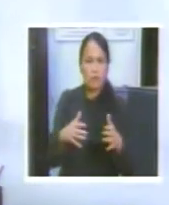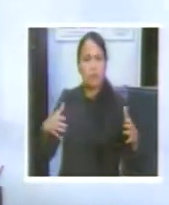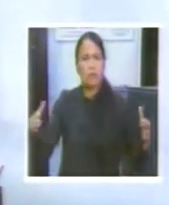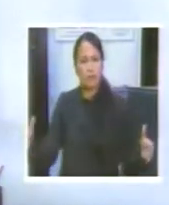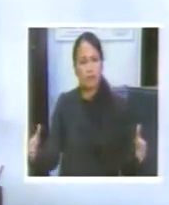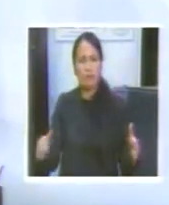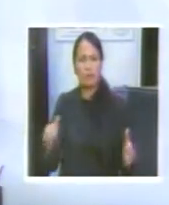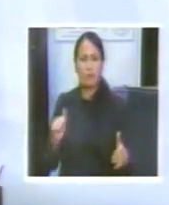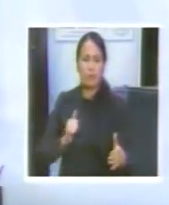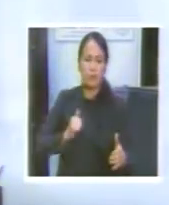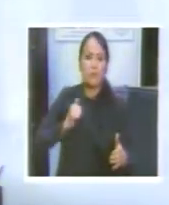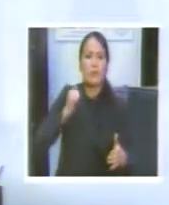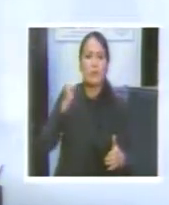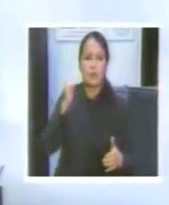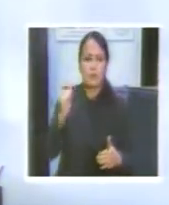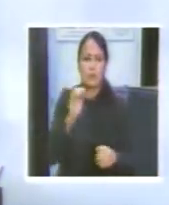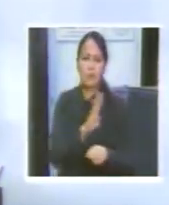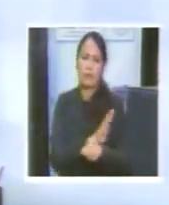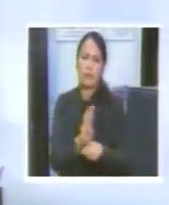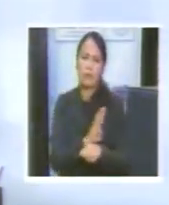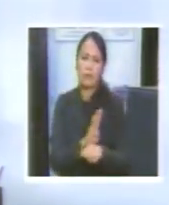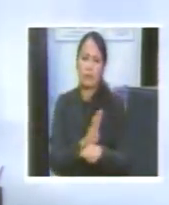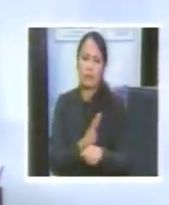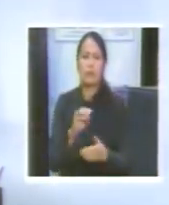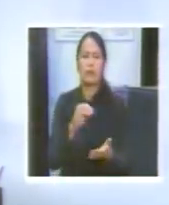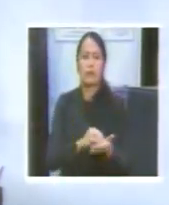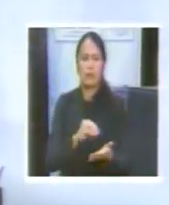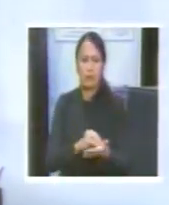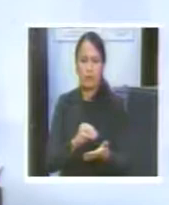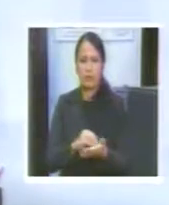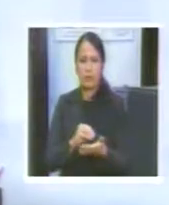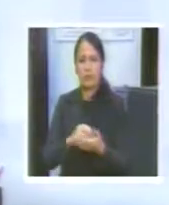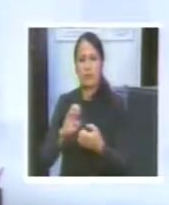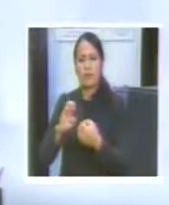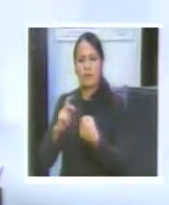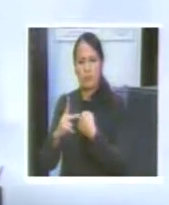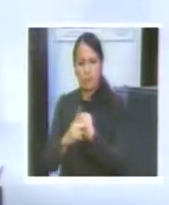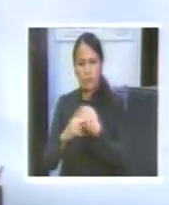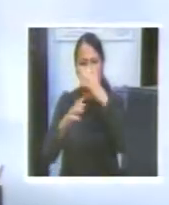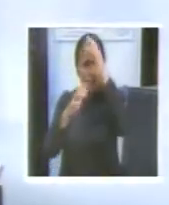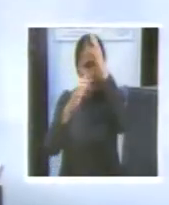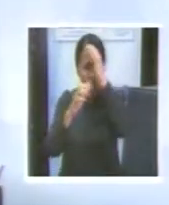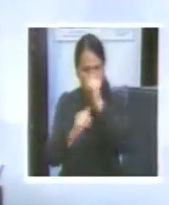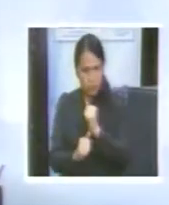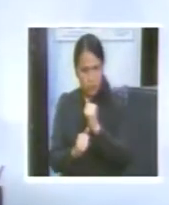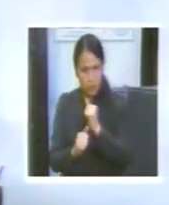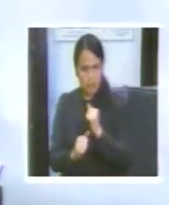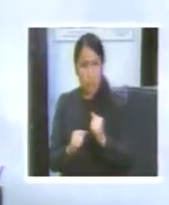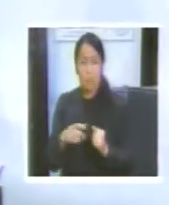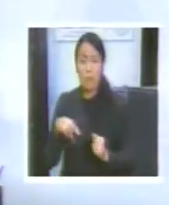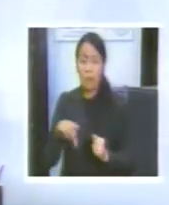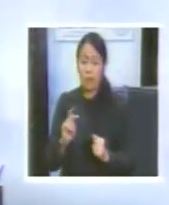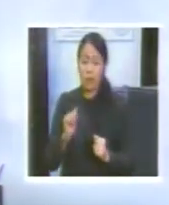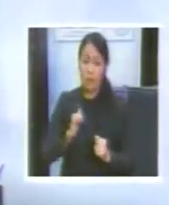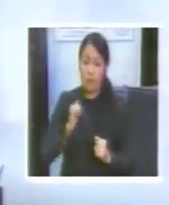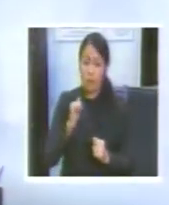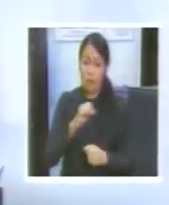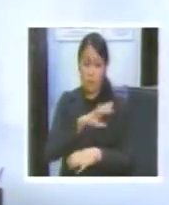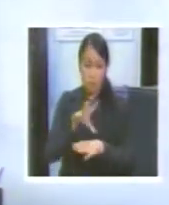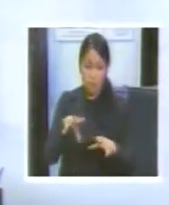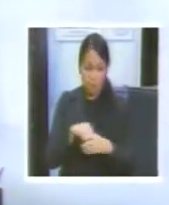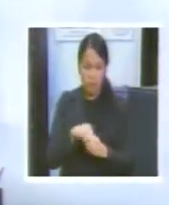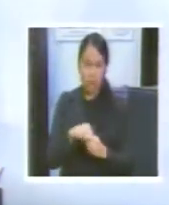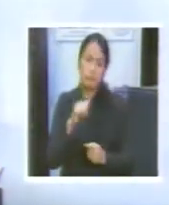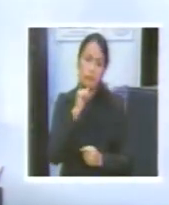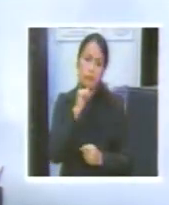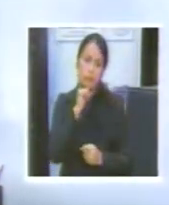sepan aprovechar las ventajas que todavía ofrece este tratado y que no ha sido plenamente aprovechado. La